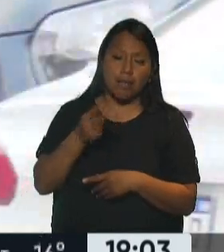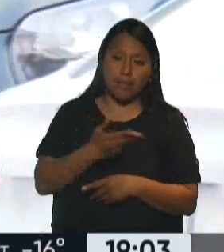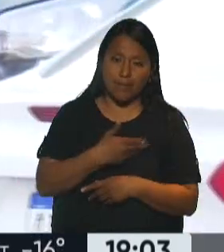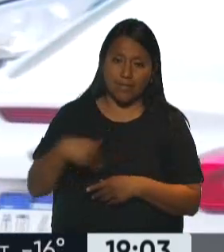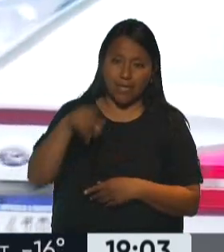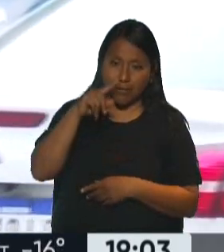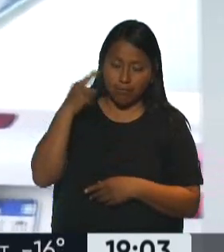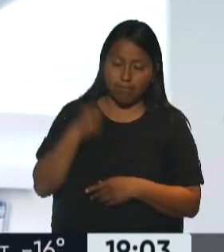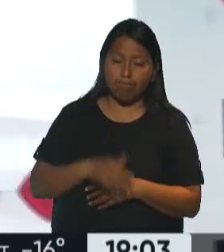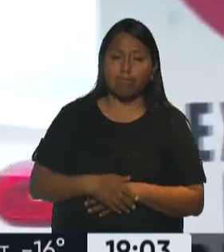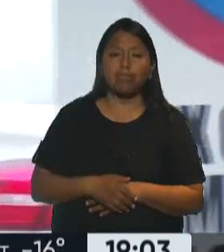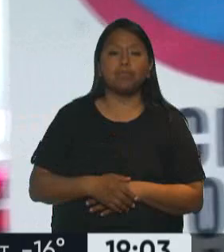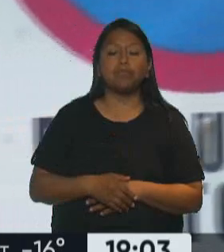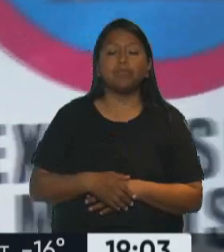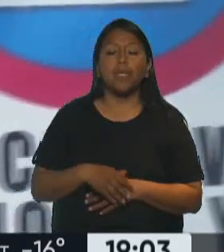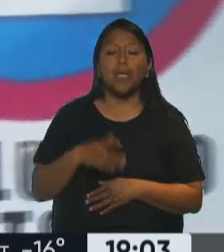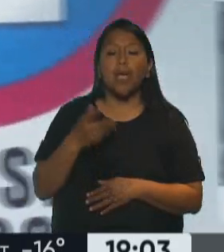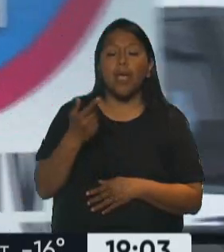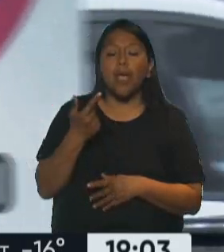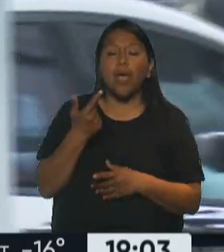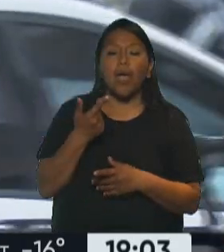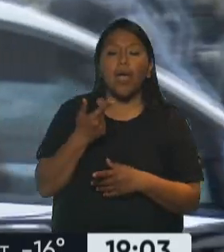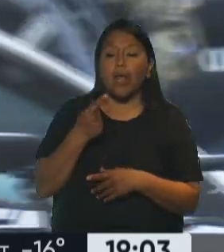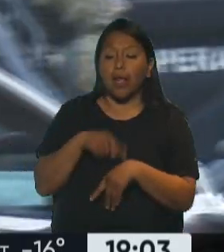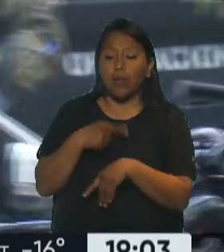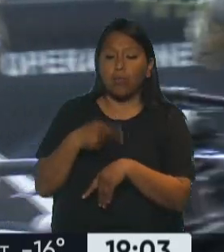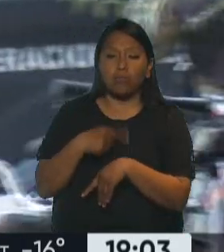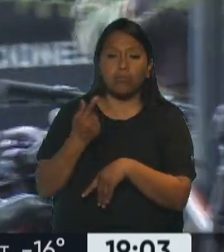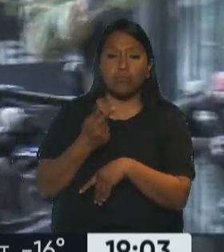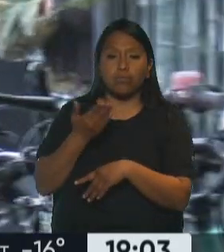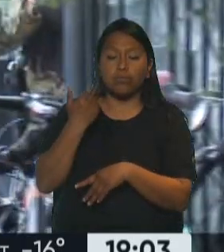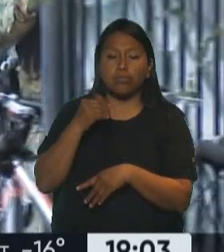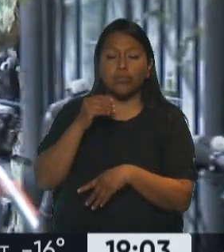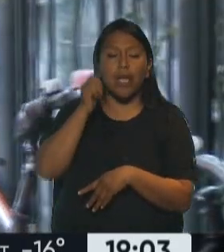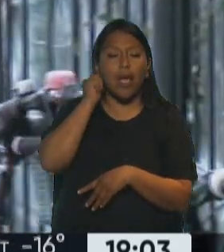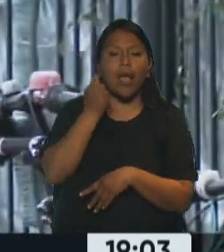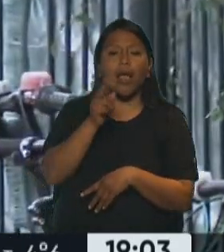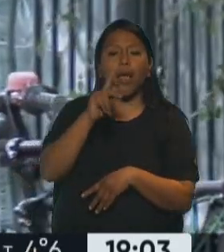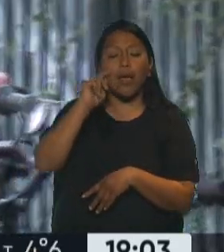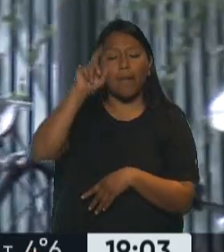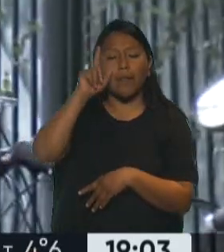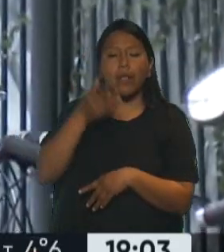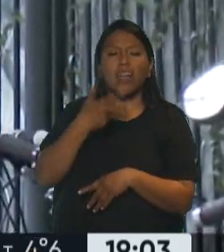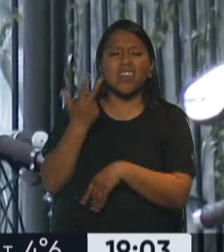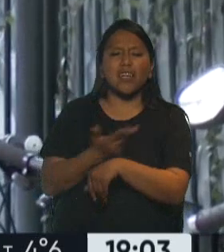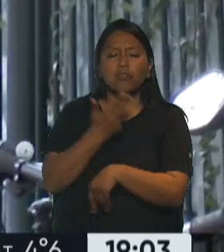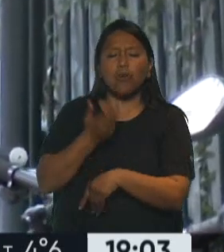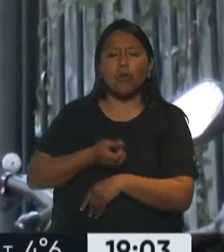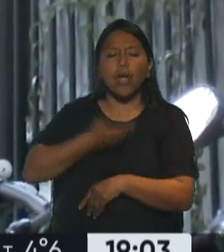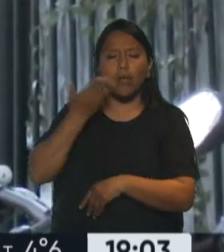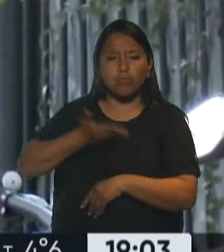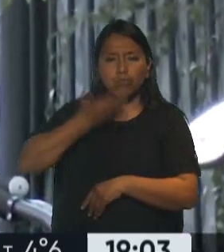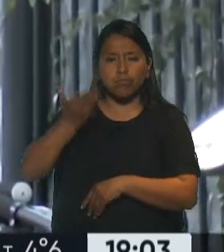horas declaró el último detenido, me refiero a Gabriel Nicolás Carrizo. Lo hizo durante más de 3 horas, todo esto por